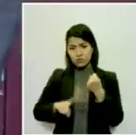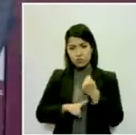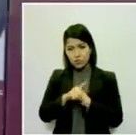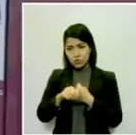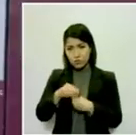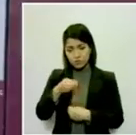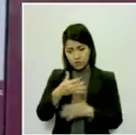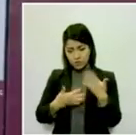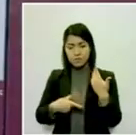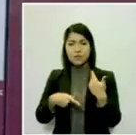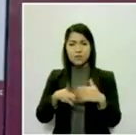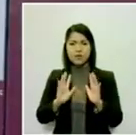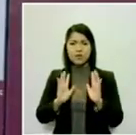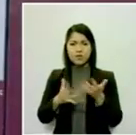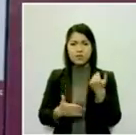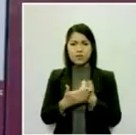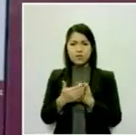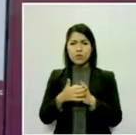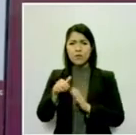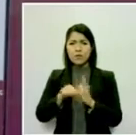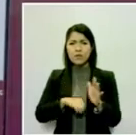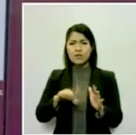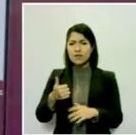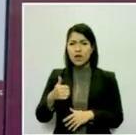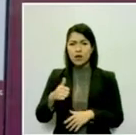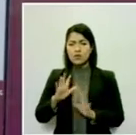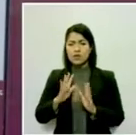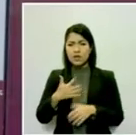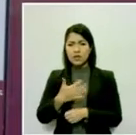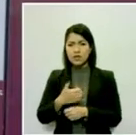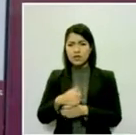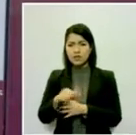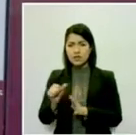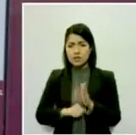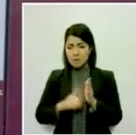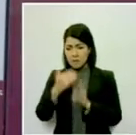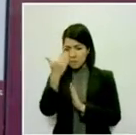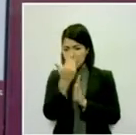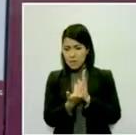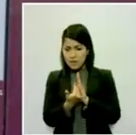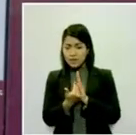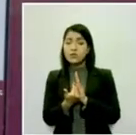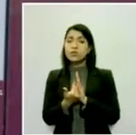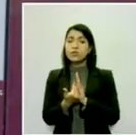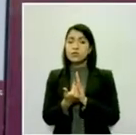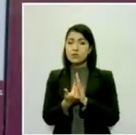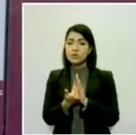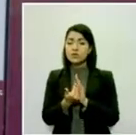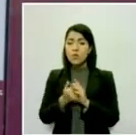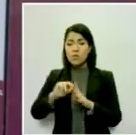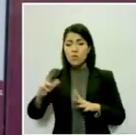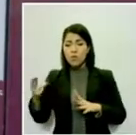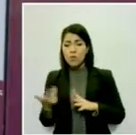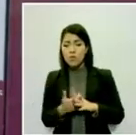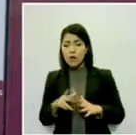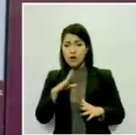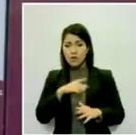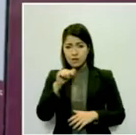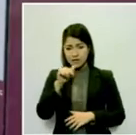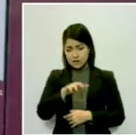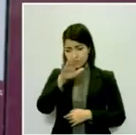ya tenemos, en agosto va a ser el quinto mes, con descenso muy marcado en homicidios en